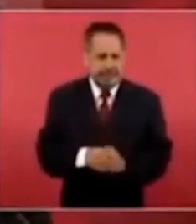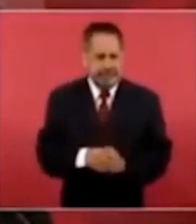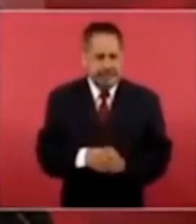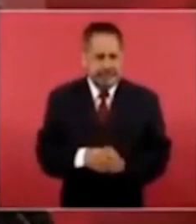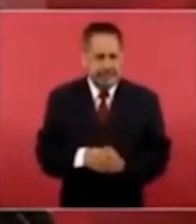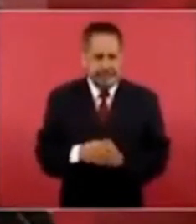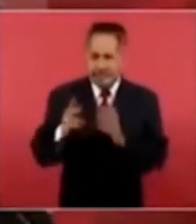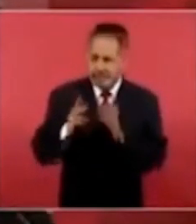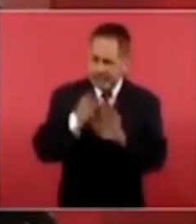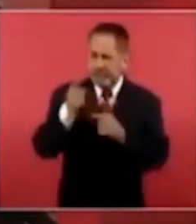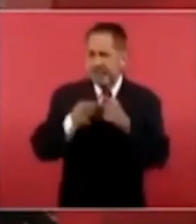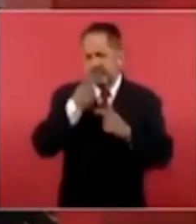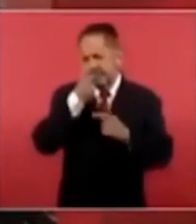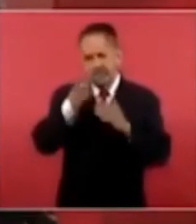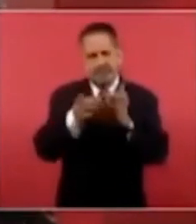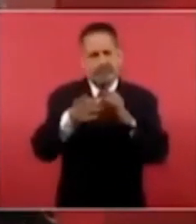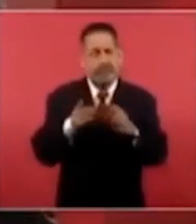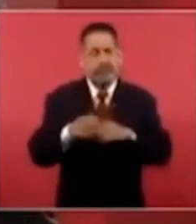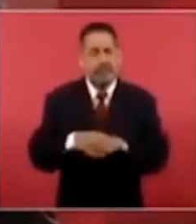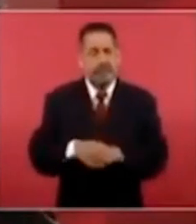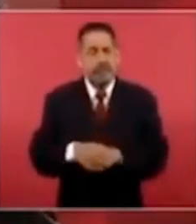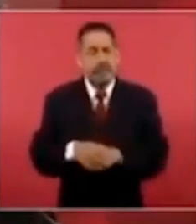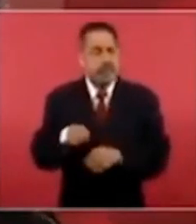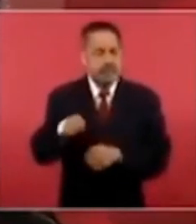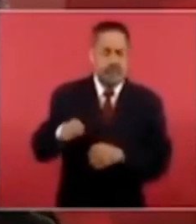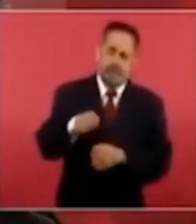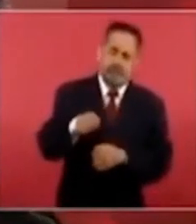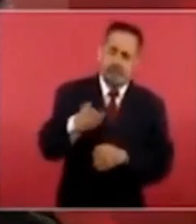repetirlo en el hombre fuerte